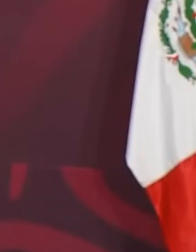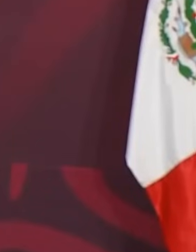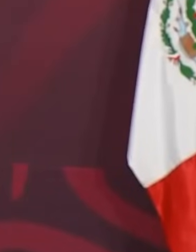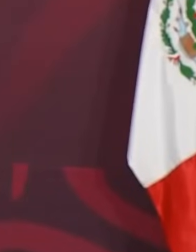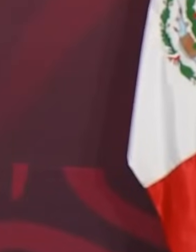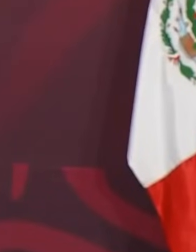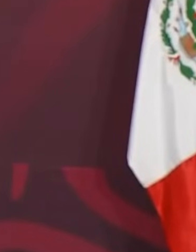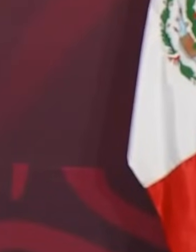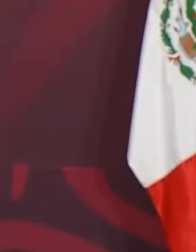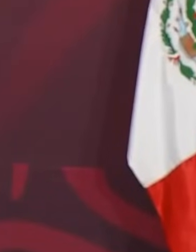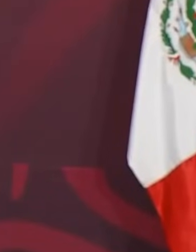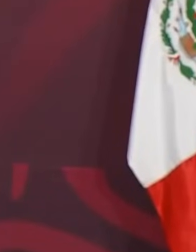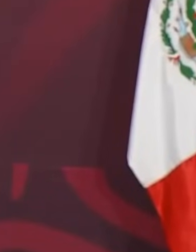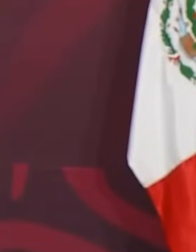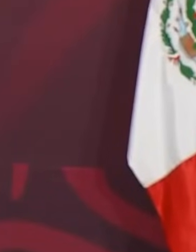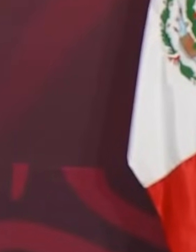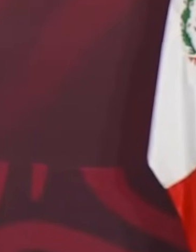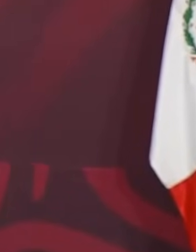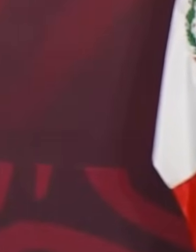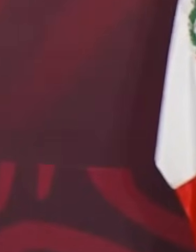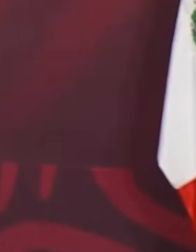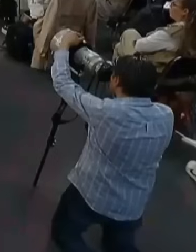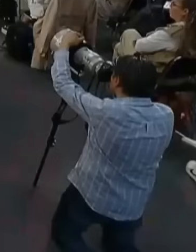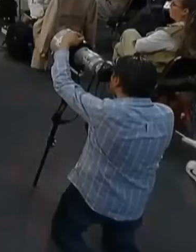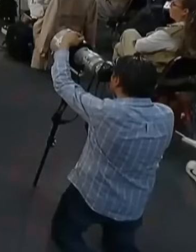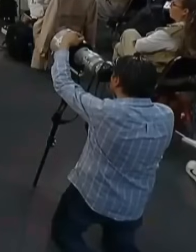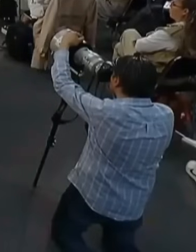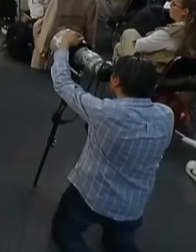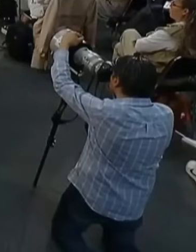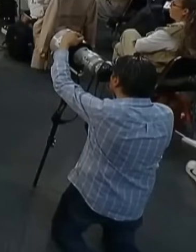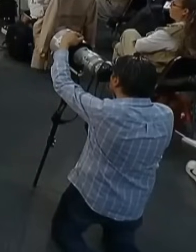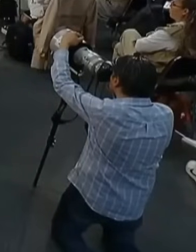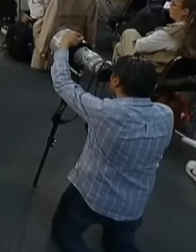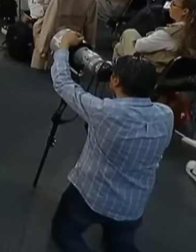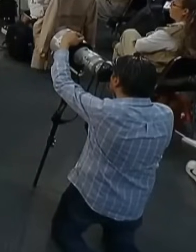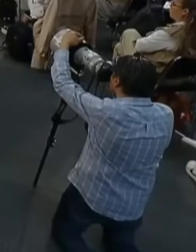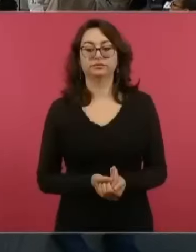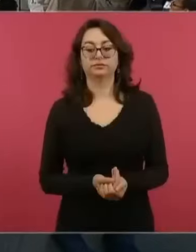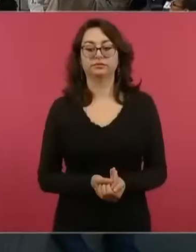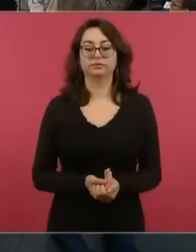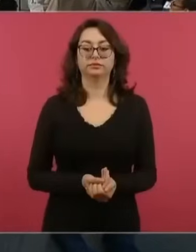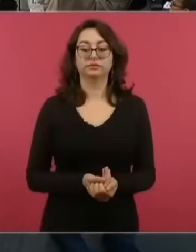Ni modo que no vamos a hablar de los asuntos públicos.